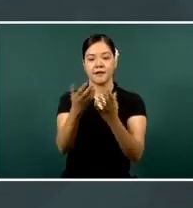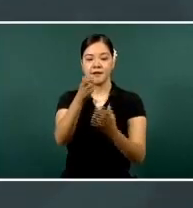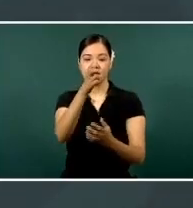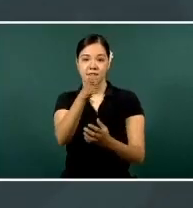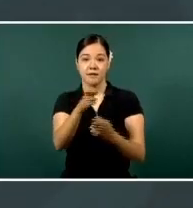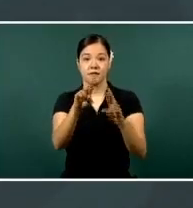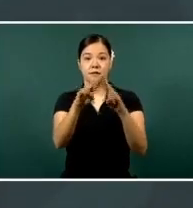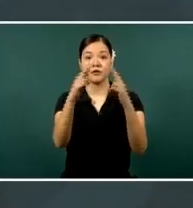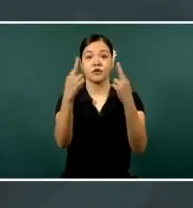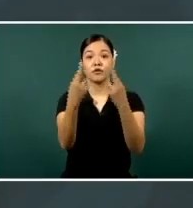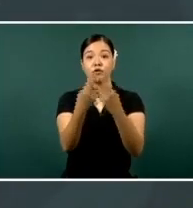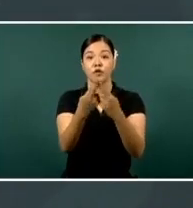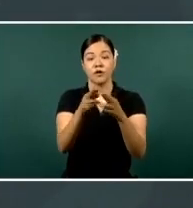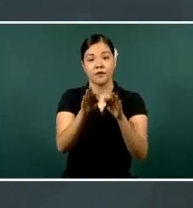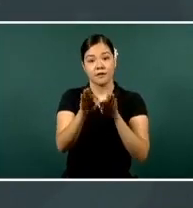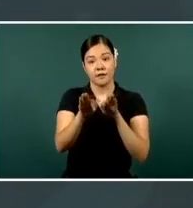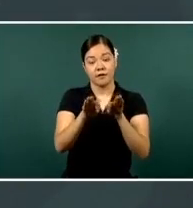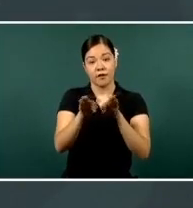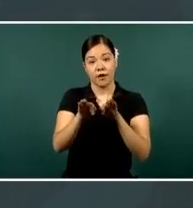trabajo